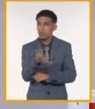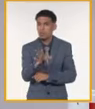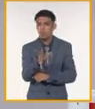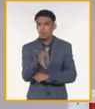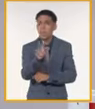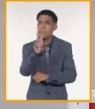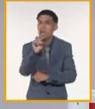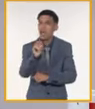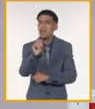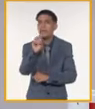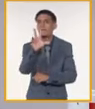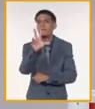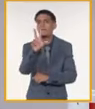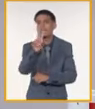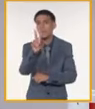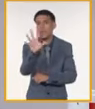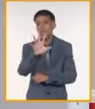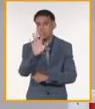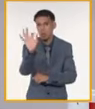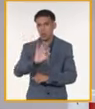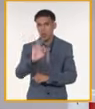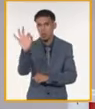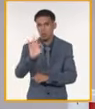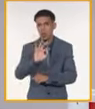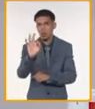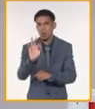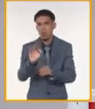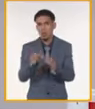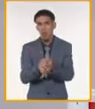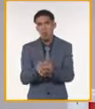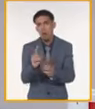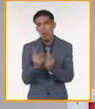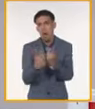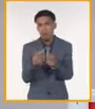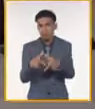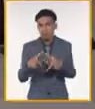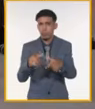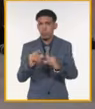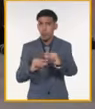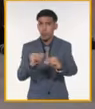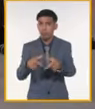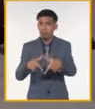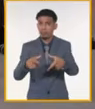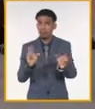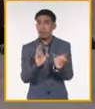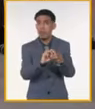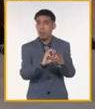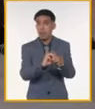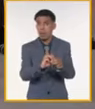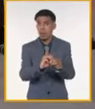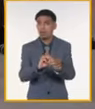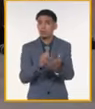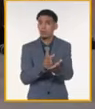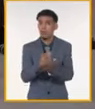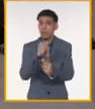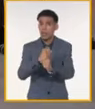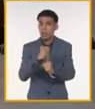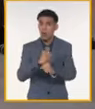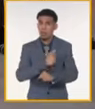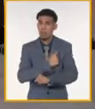20 25% No no es no es poco no es poco han crecido las mipy pero el trabajo por cuenta propia sigue siendo muy